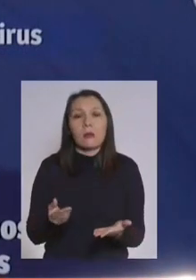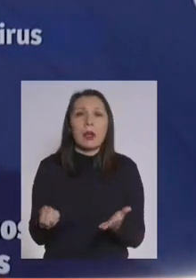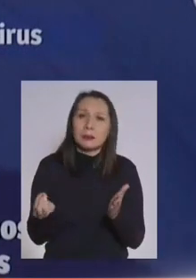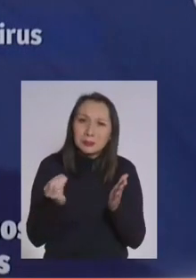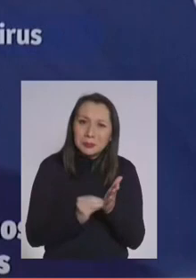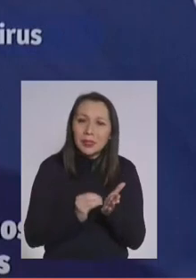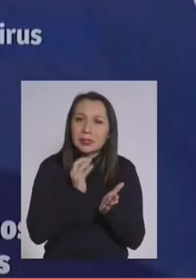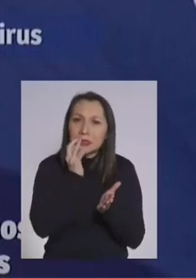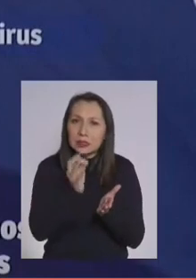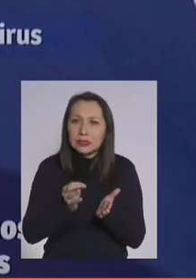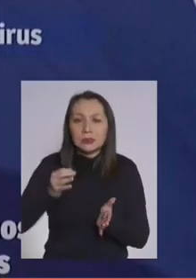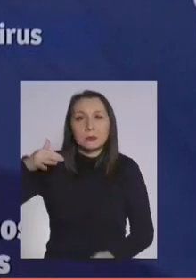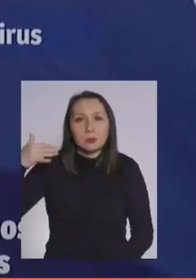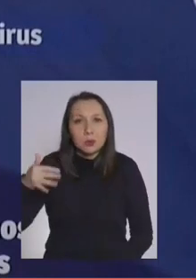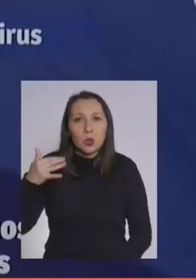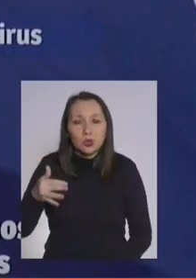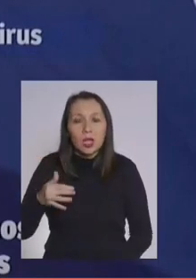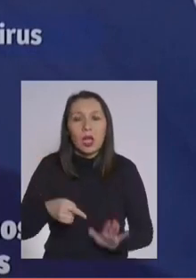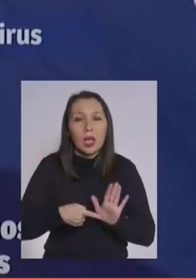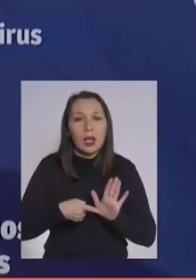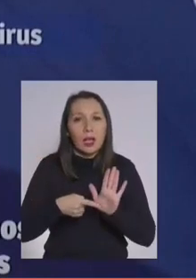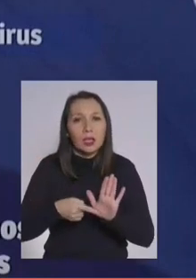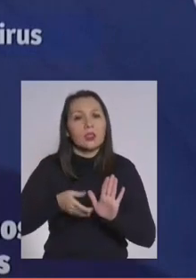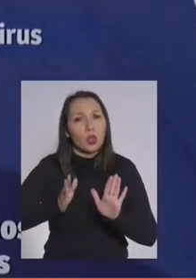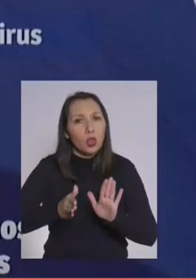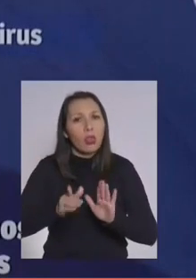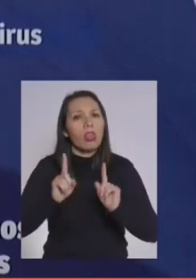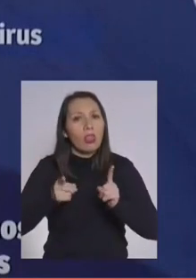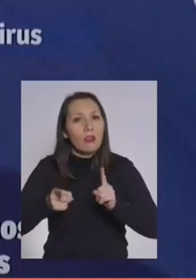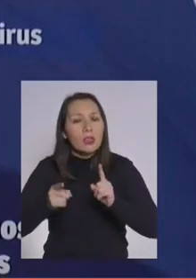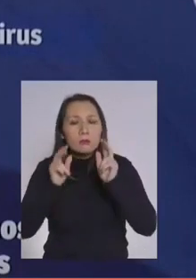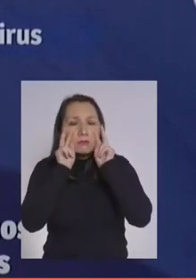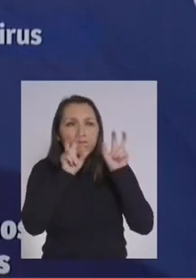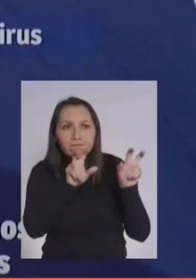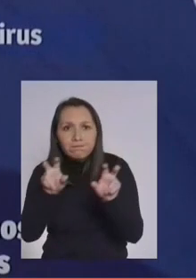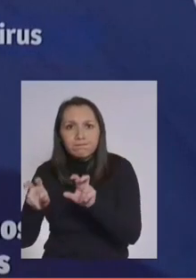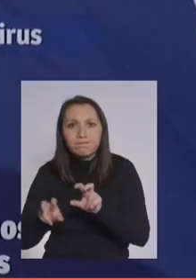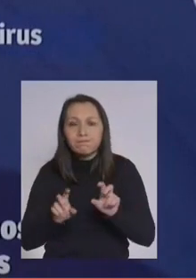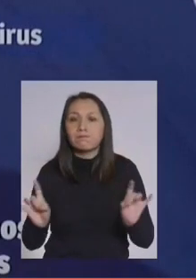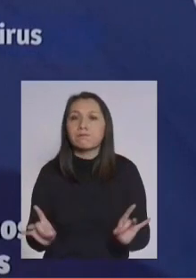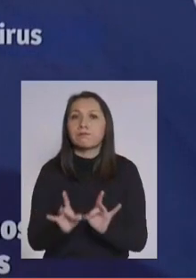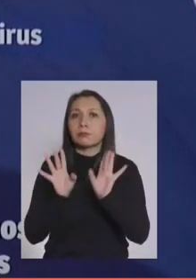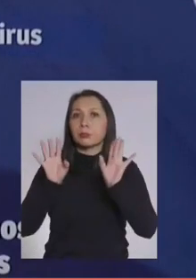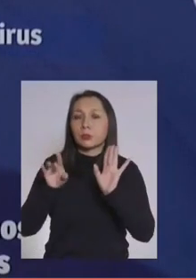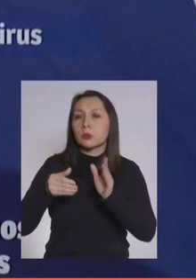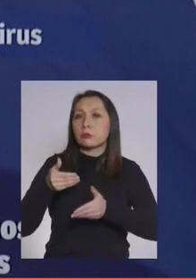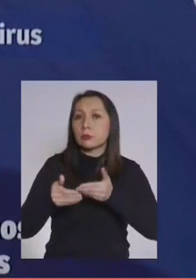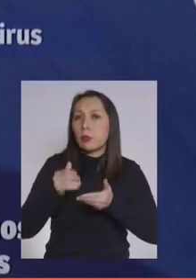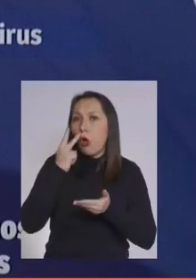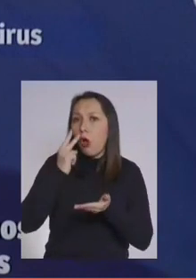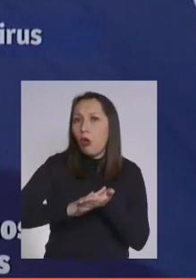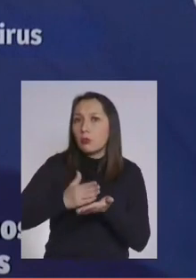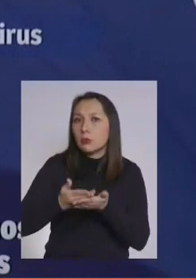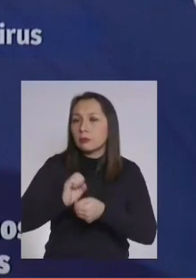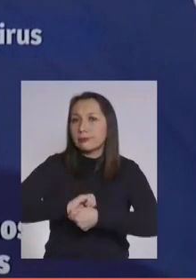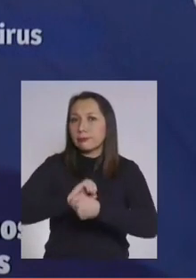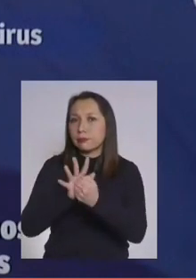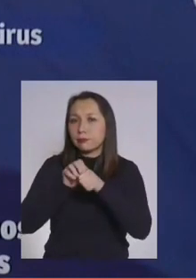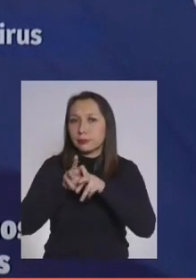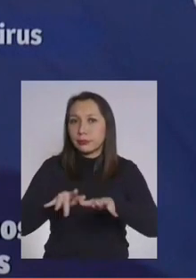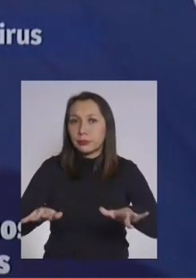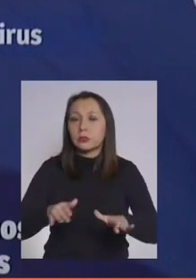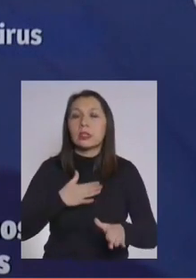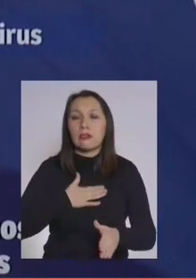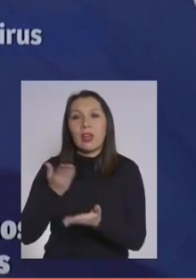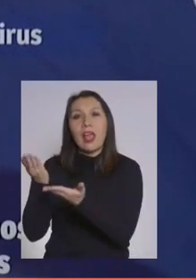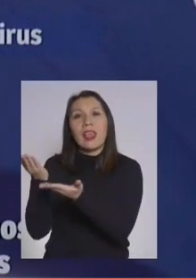reforzar la importancia de mantenernos alertas ante el avance el coronavirus ha